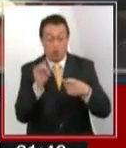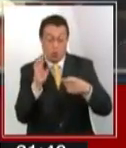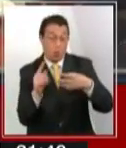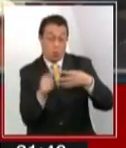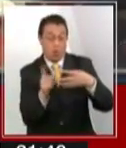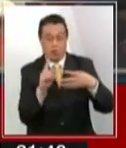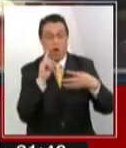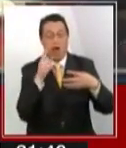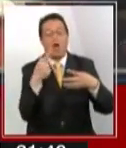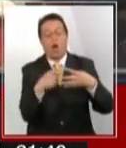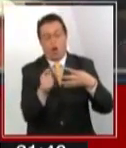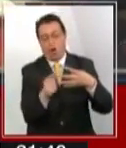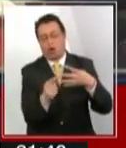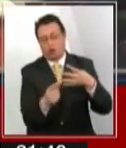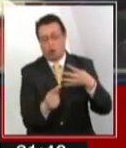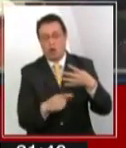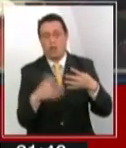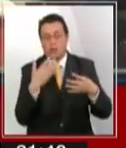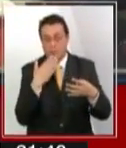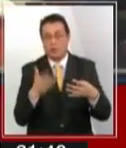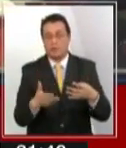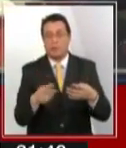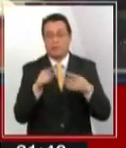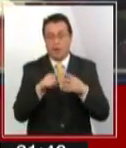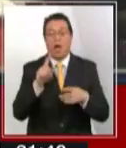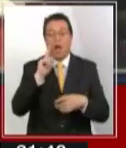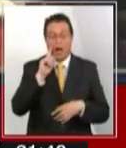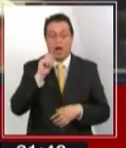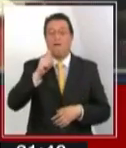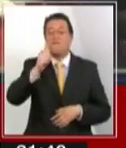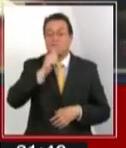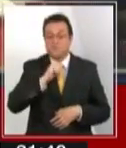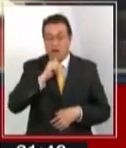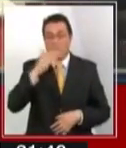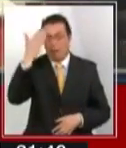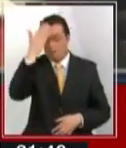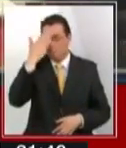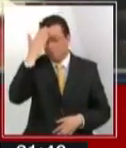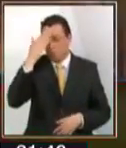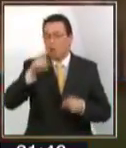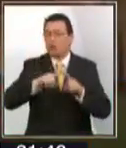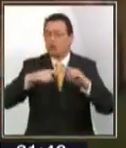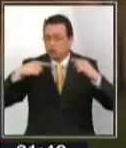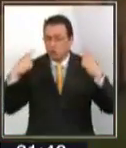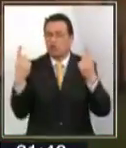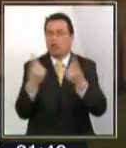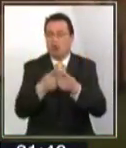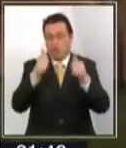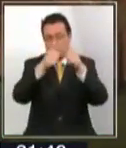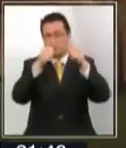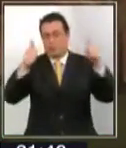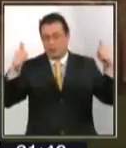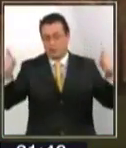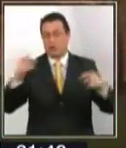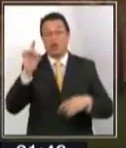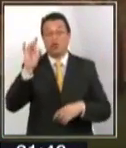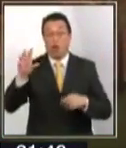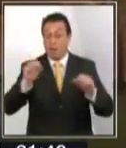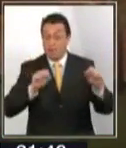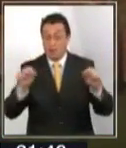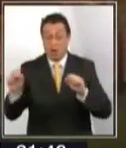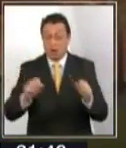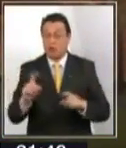más preponderante. Hay falta de preocupación de parte de todo tipo de dirigencia y élite, no solamente la política,